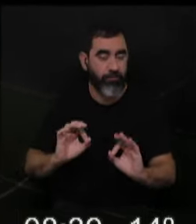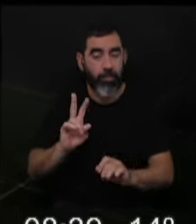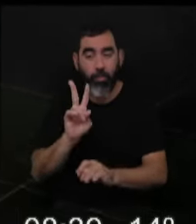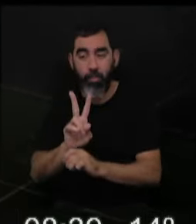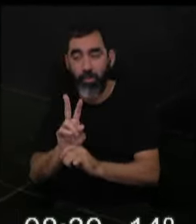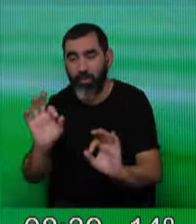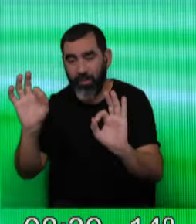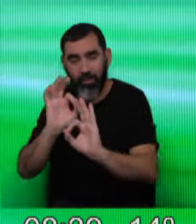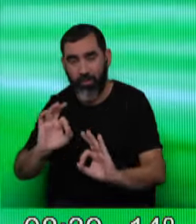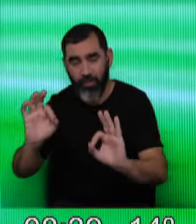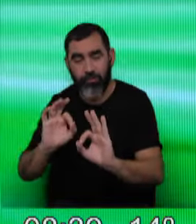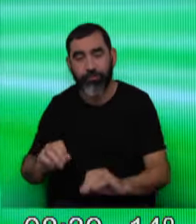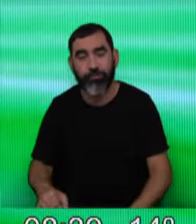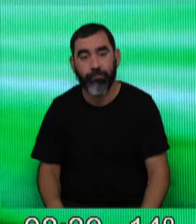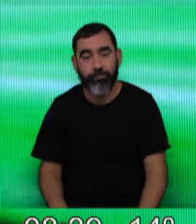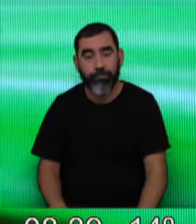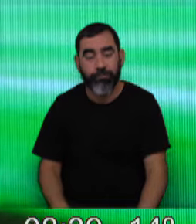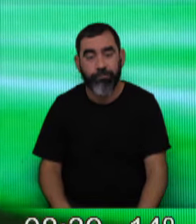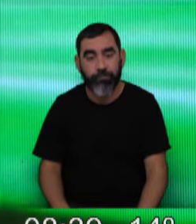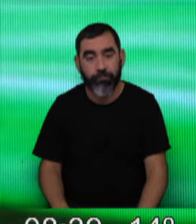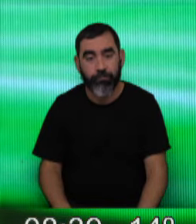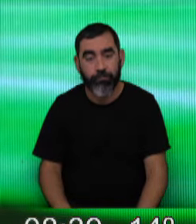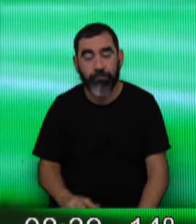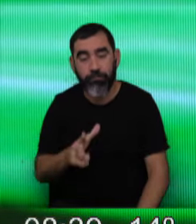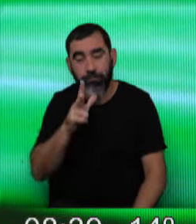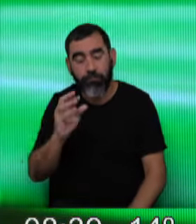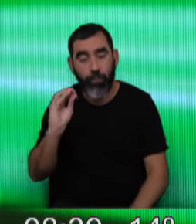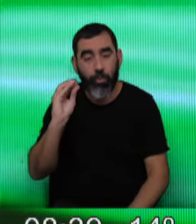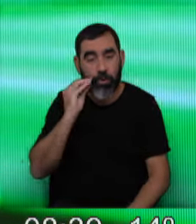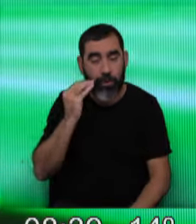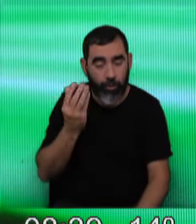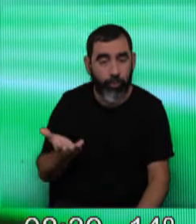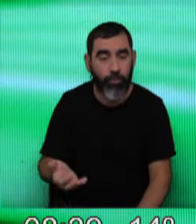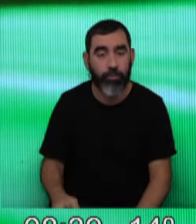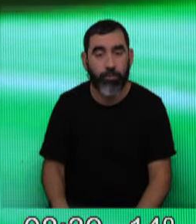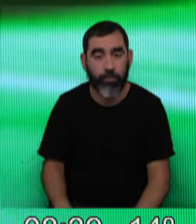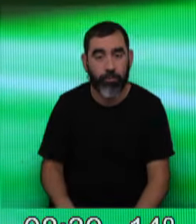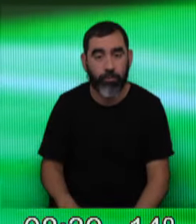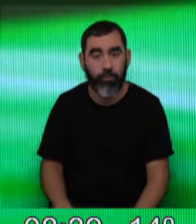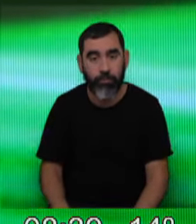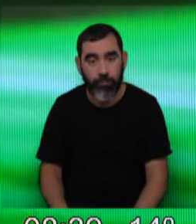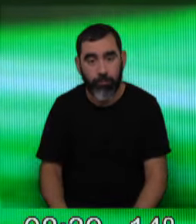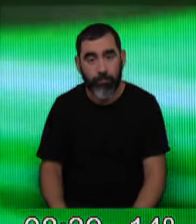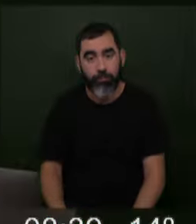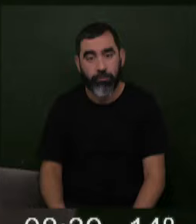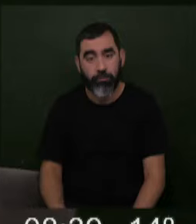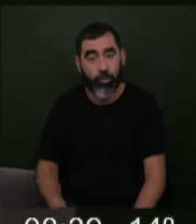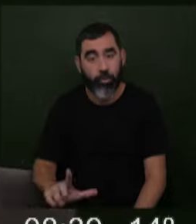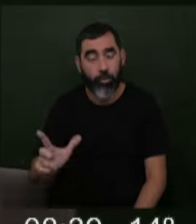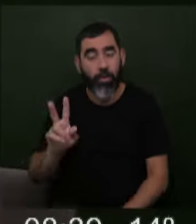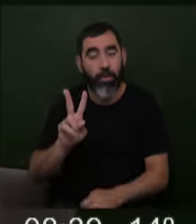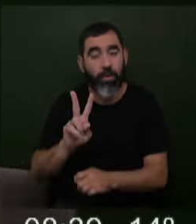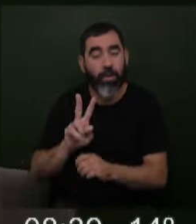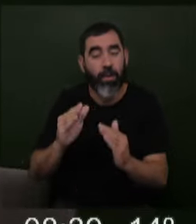protegida, por así decirlo, ¿no? Estaba con sus hijos y sus nietos. Y bueno. No tenía una casa protegida, ¿qué